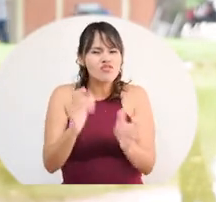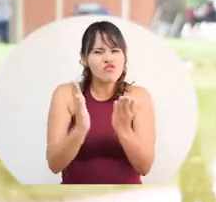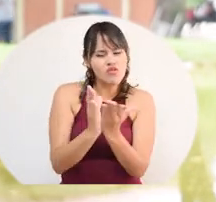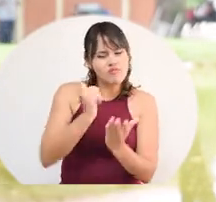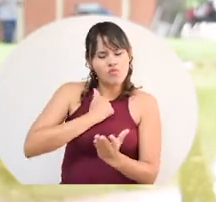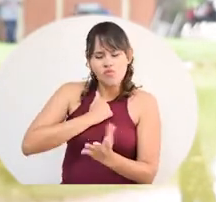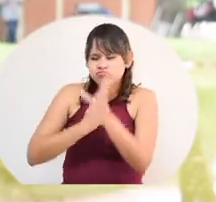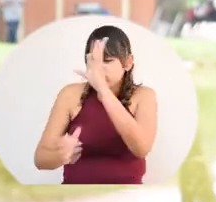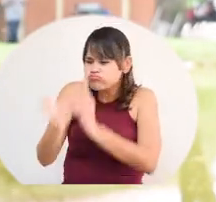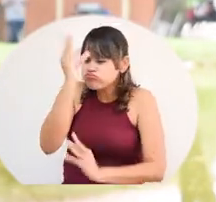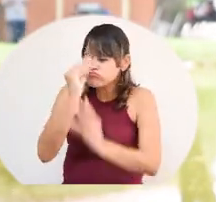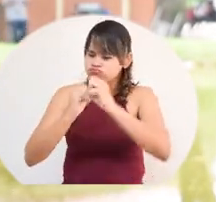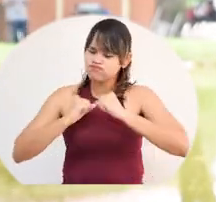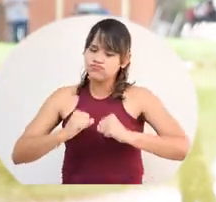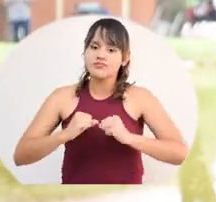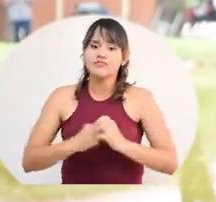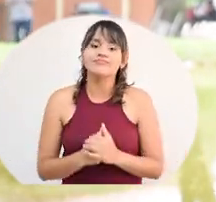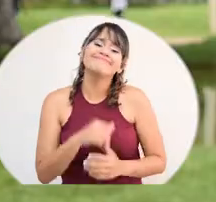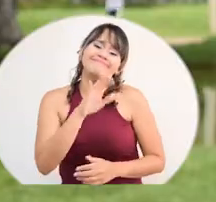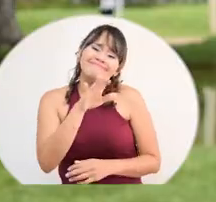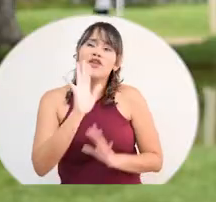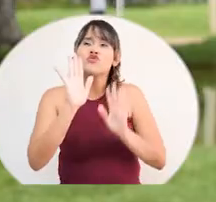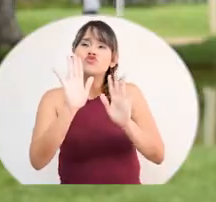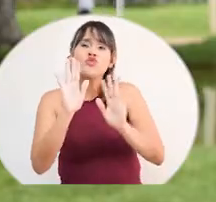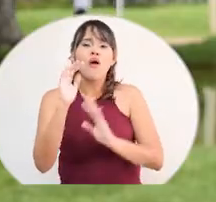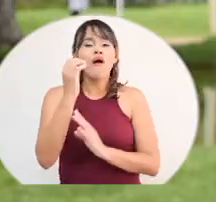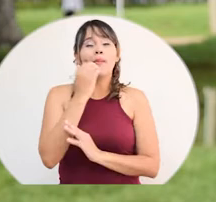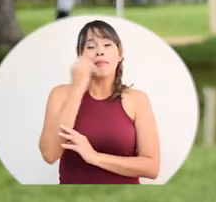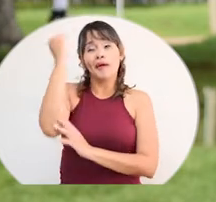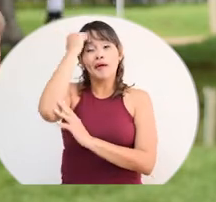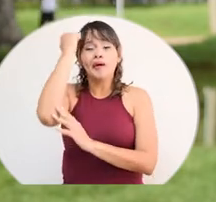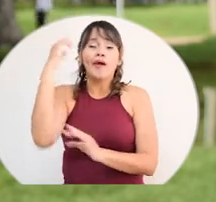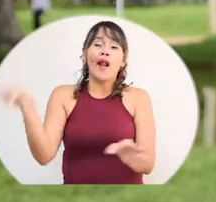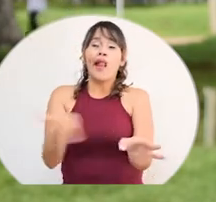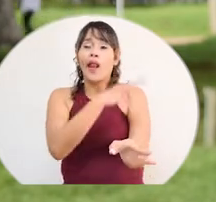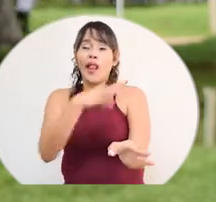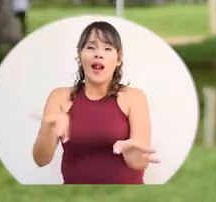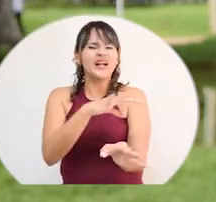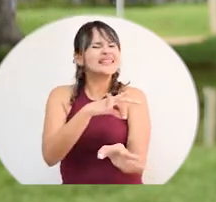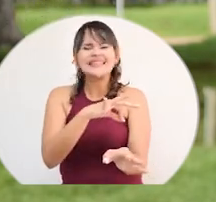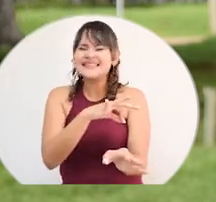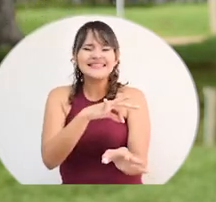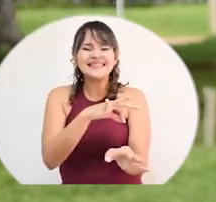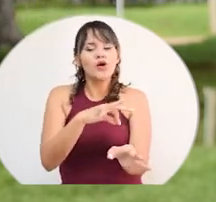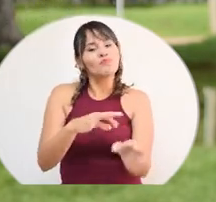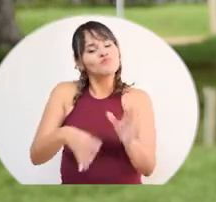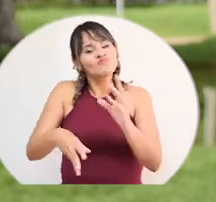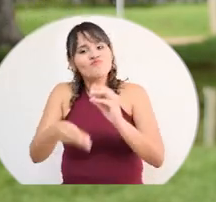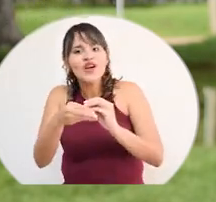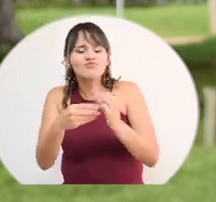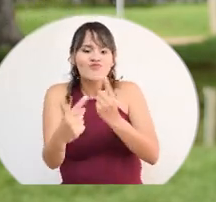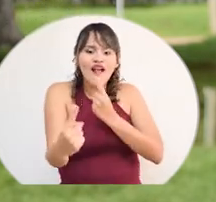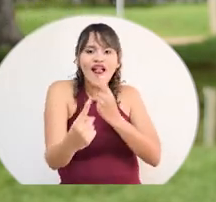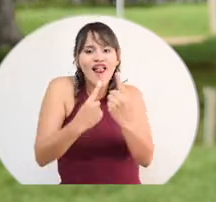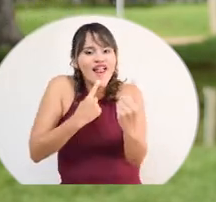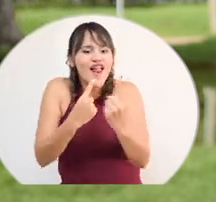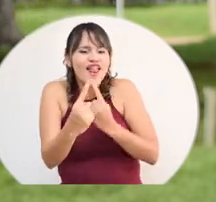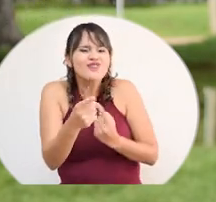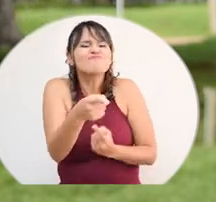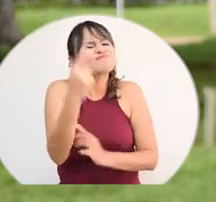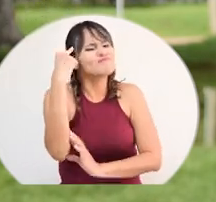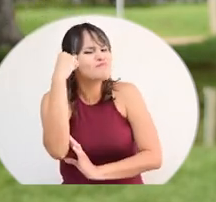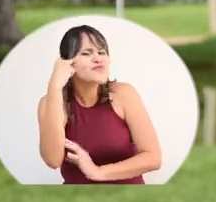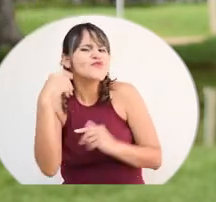de ese proceso de la generación del conocimiento es decir dejar atrás el esquema tradicional de la clase magistral para